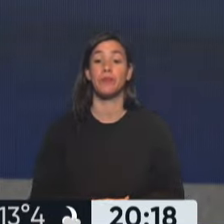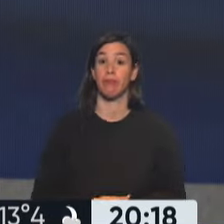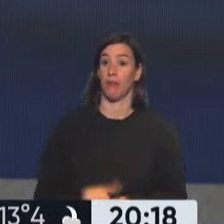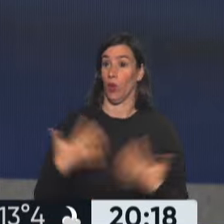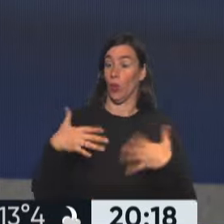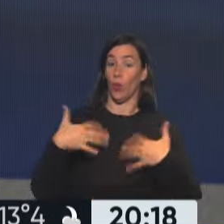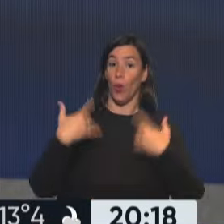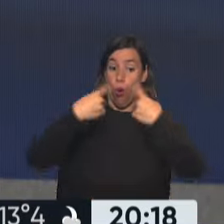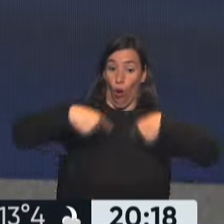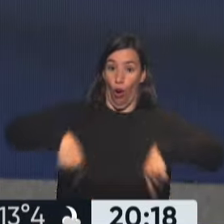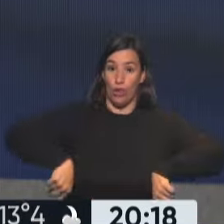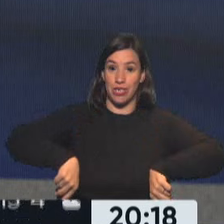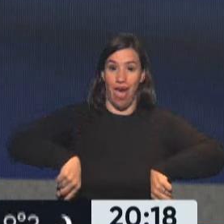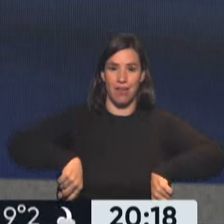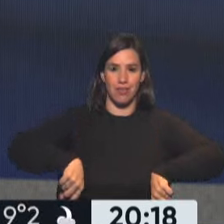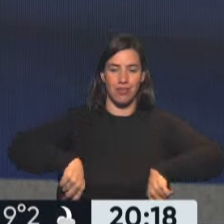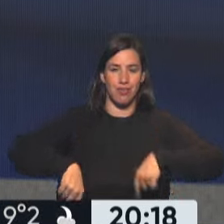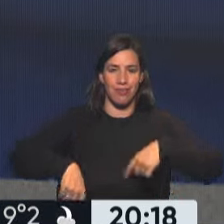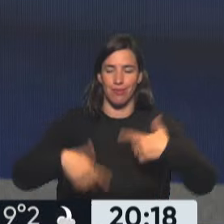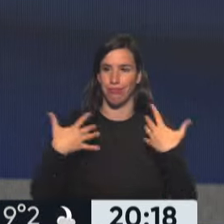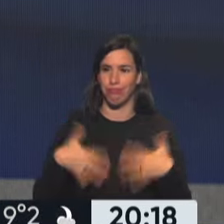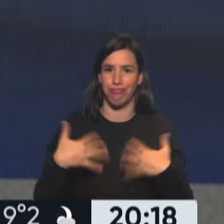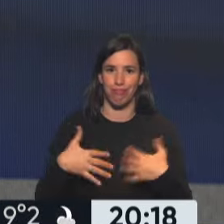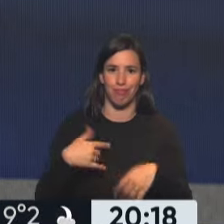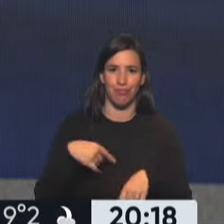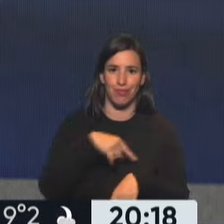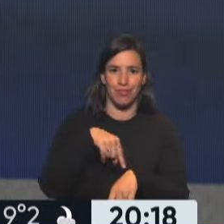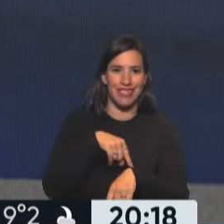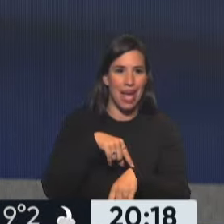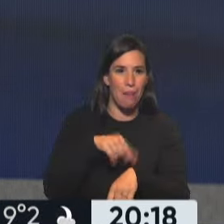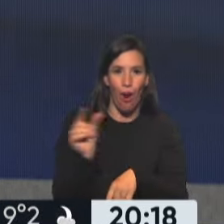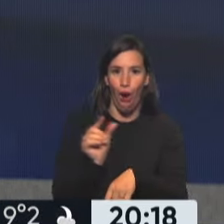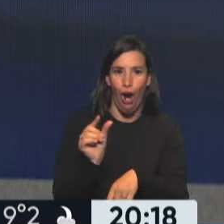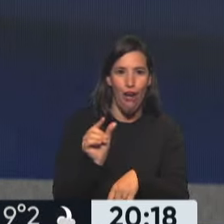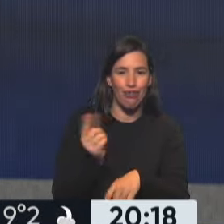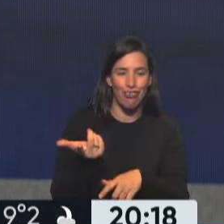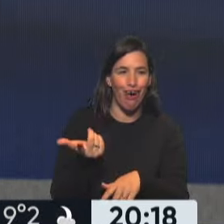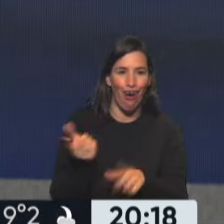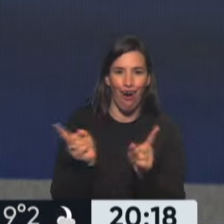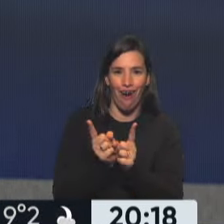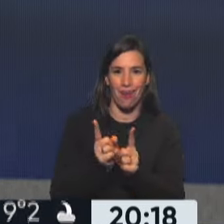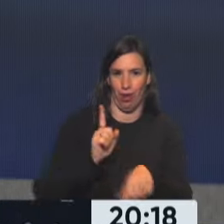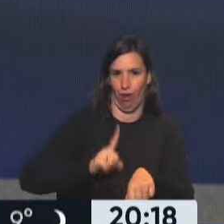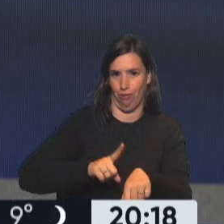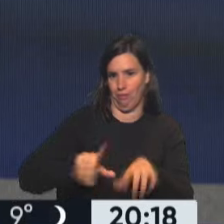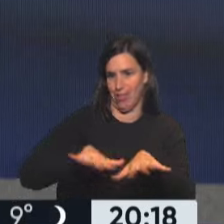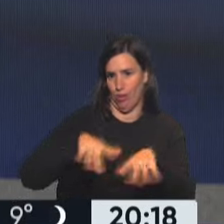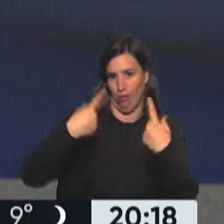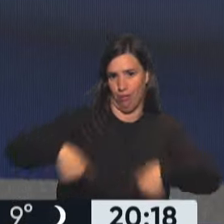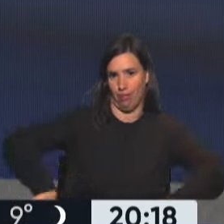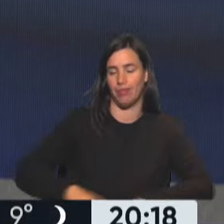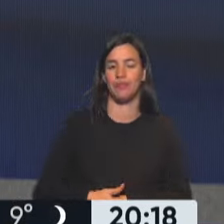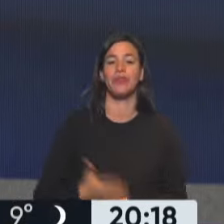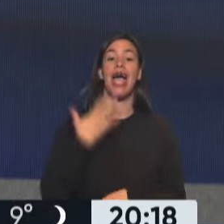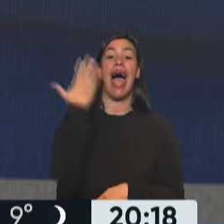no este en pocas horas pasó mucho este ayer un día clave en el congreso de la nación en el el seno del bloque de diputados